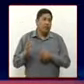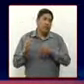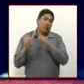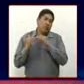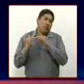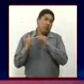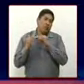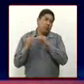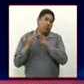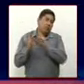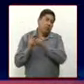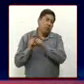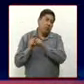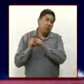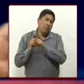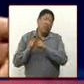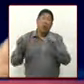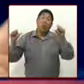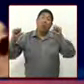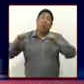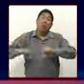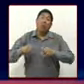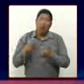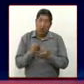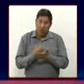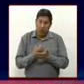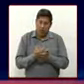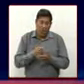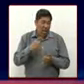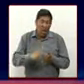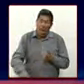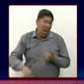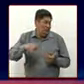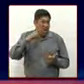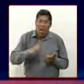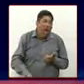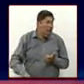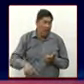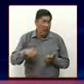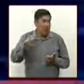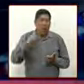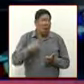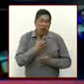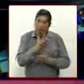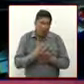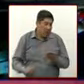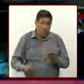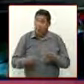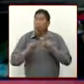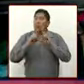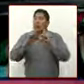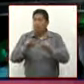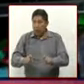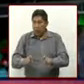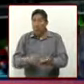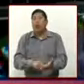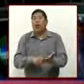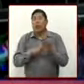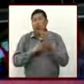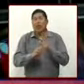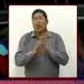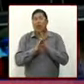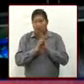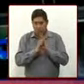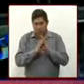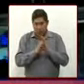sintonía, crisis económica. Hacen observaciones al modelo económico y dicen que se ha agotado. Le pregunto, que me muestren un